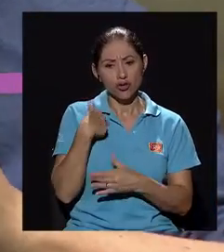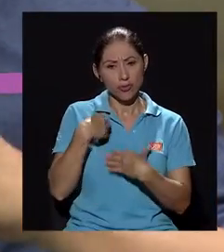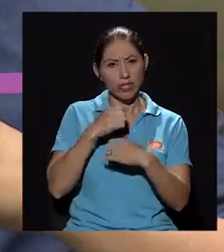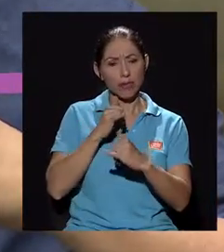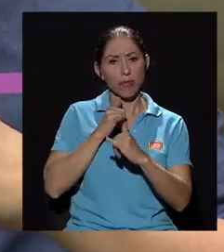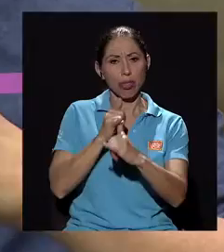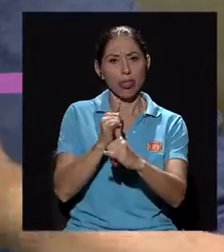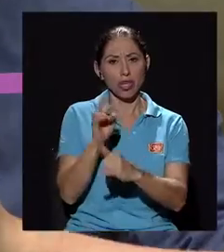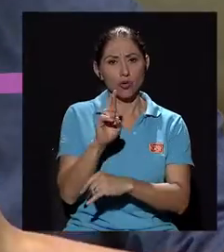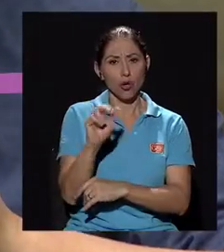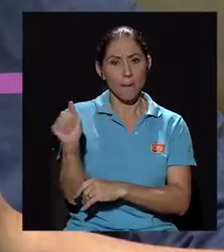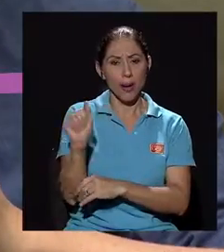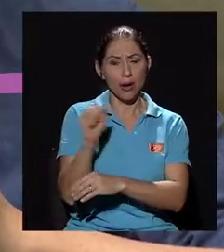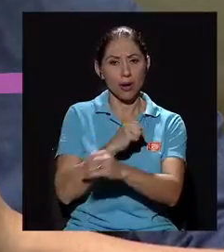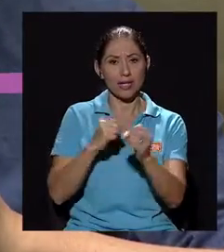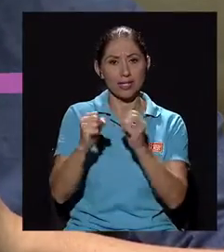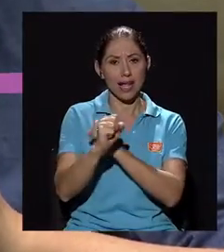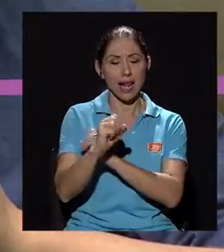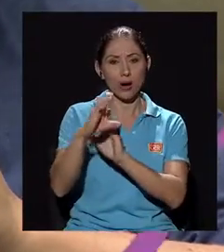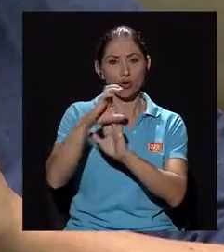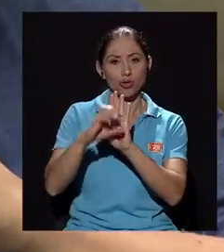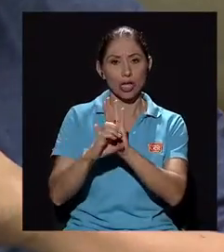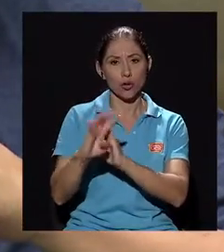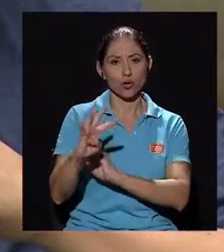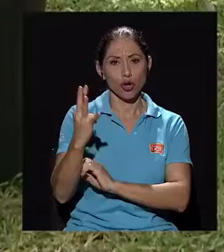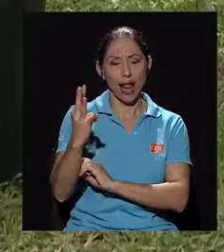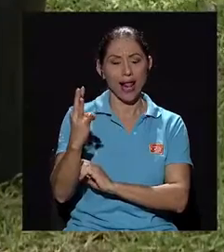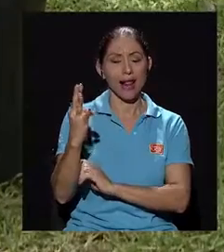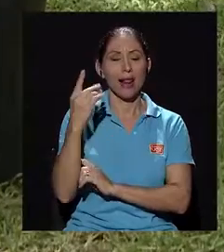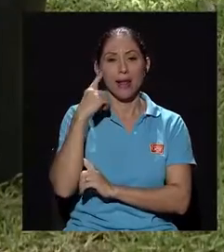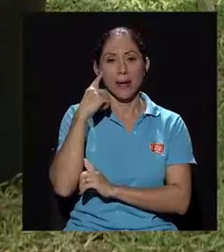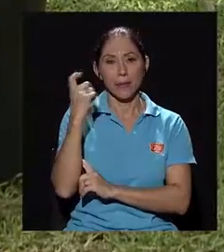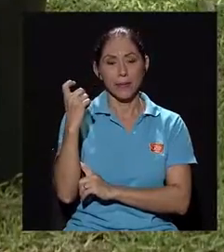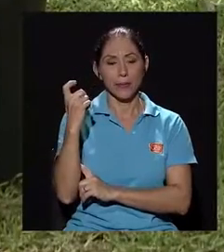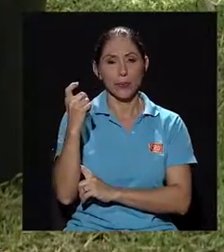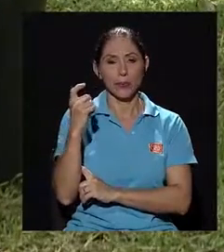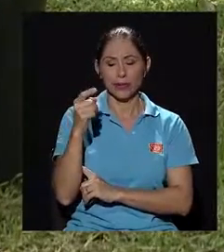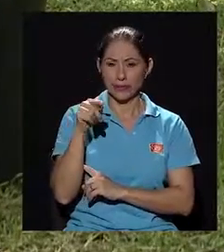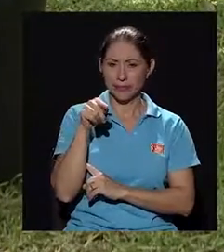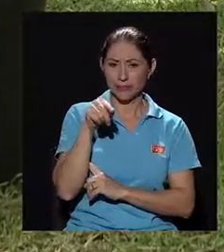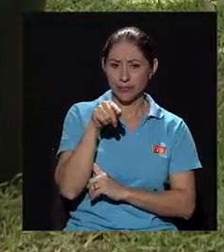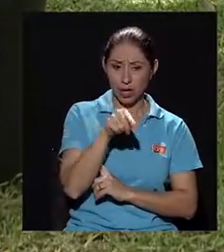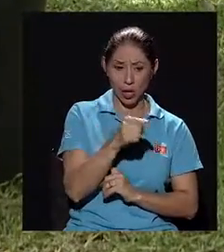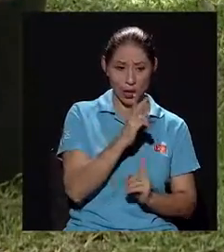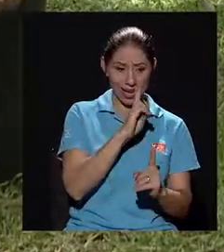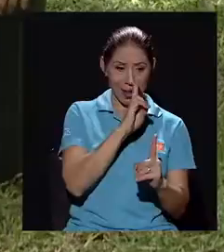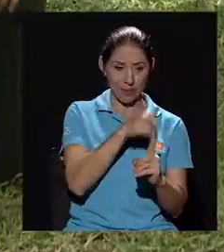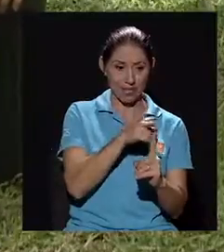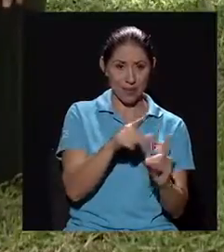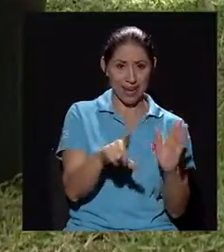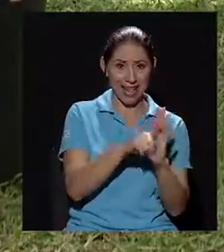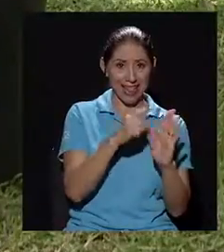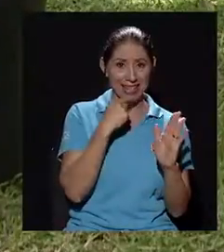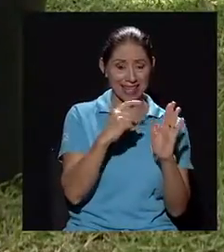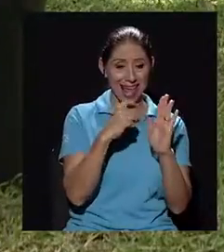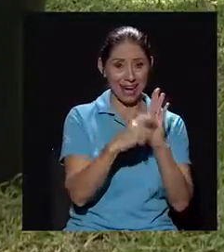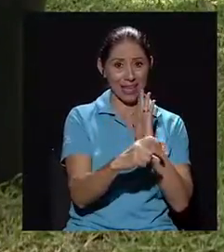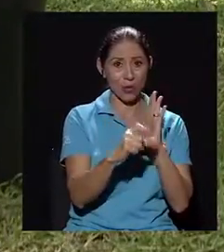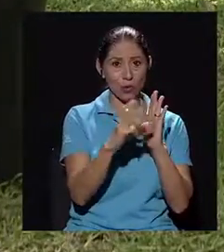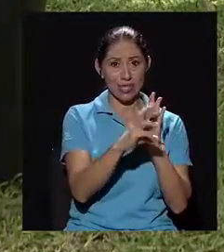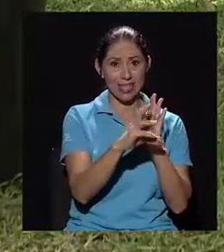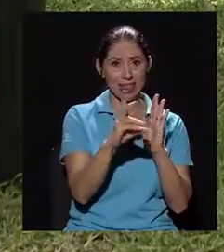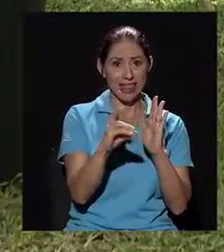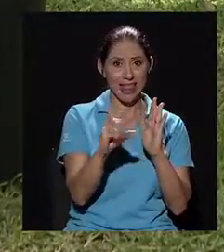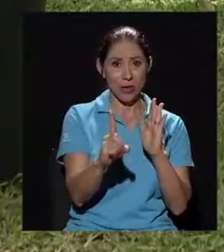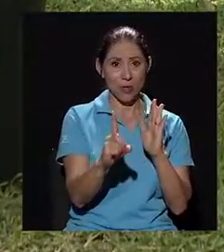interpuso un recurso de amparo ante la Sala Constitucional, ya que se estaba contradiciendo lo que la misma ley decía en el artículo